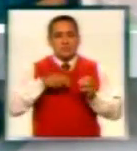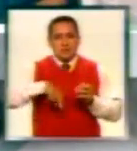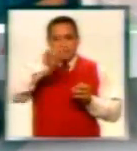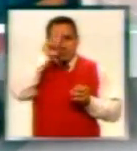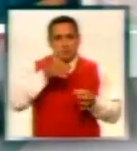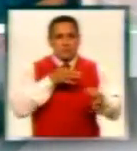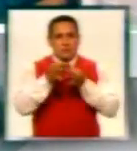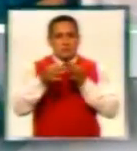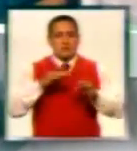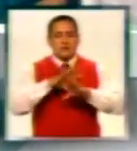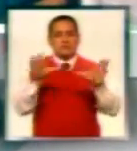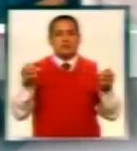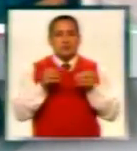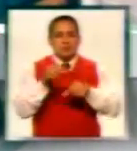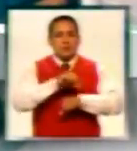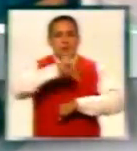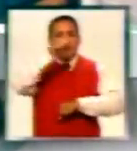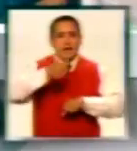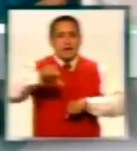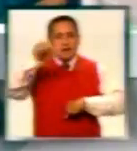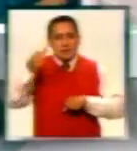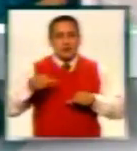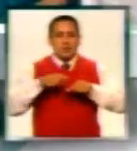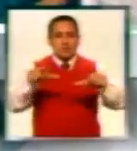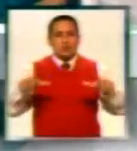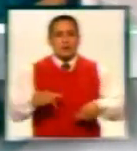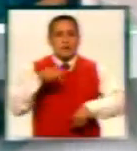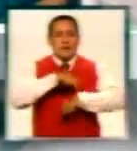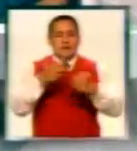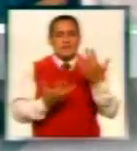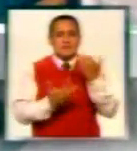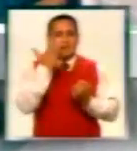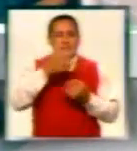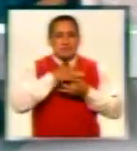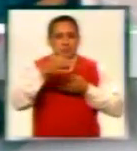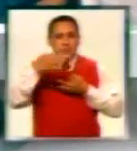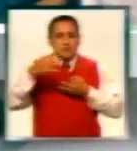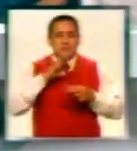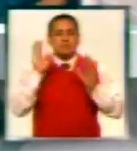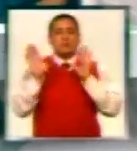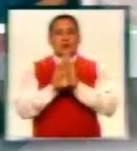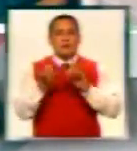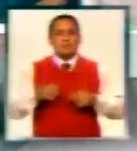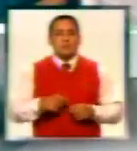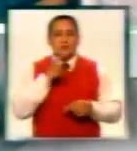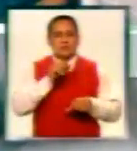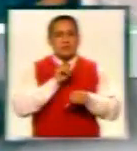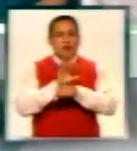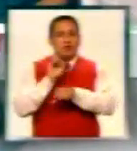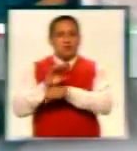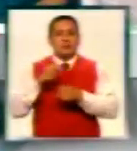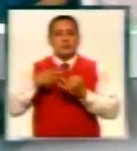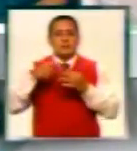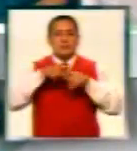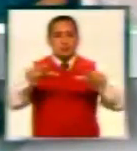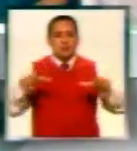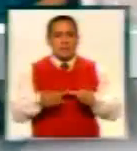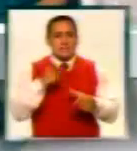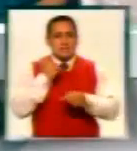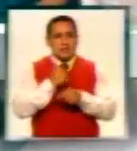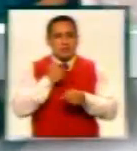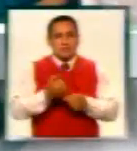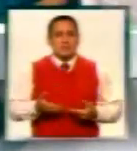lo hizo en Pallás, que en Ancash beneficie a las 13 provincias, por ejemplo, generando puestos de trabajo,